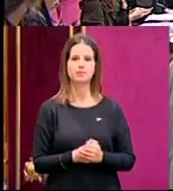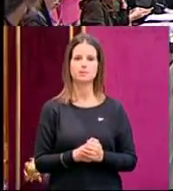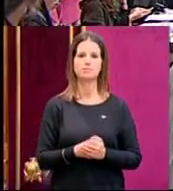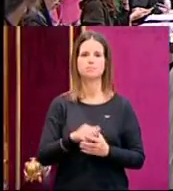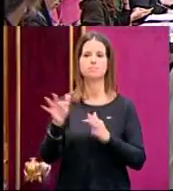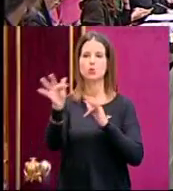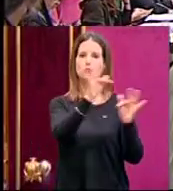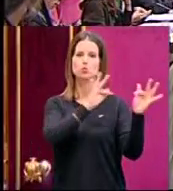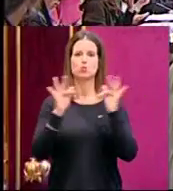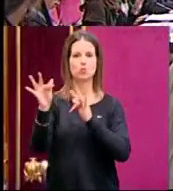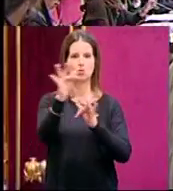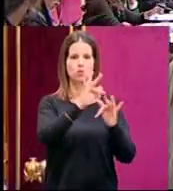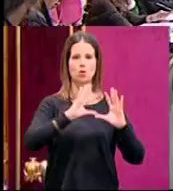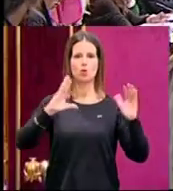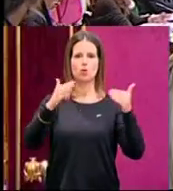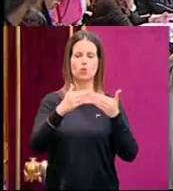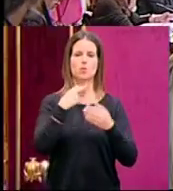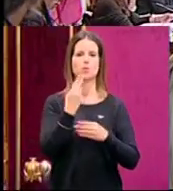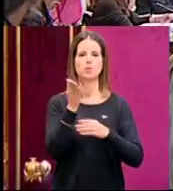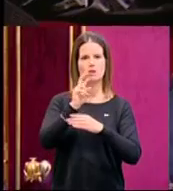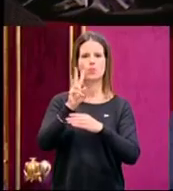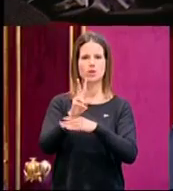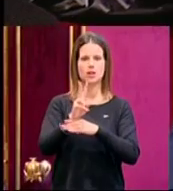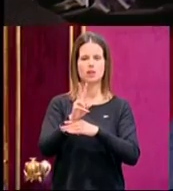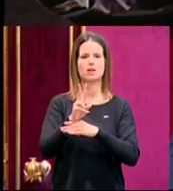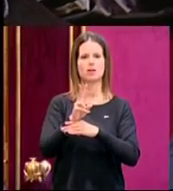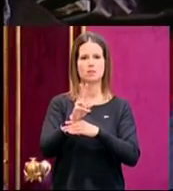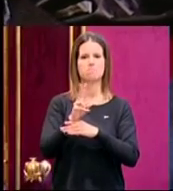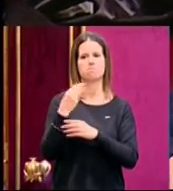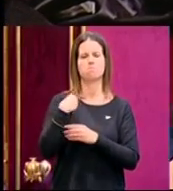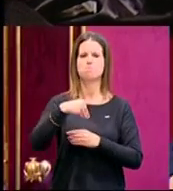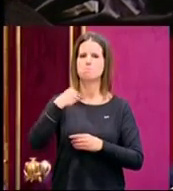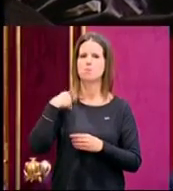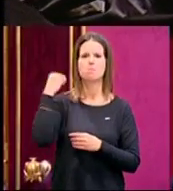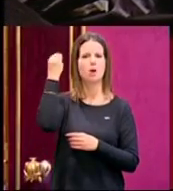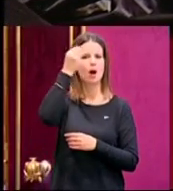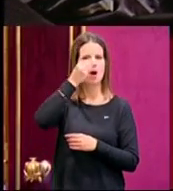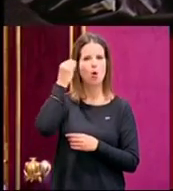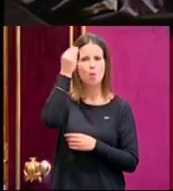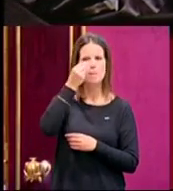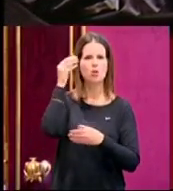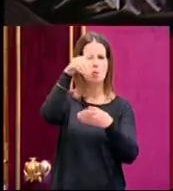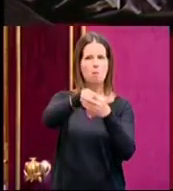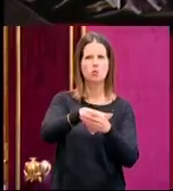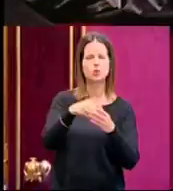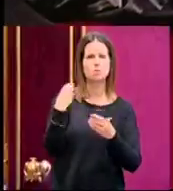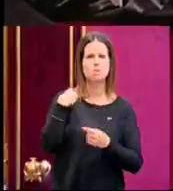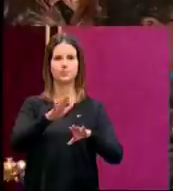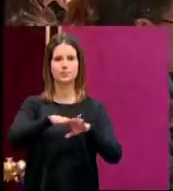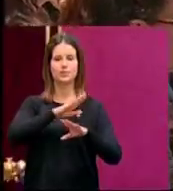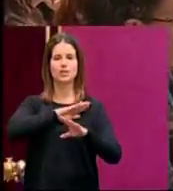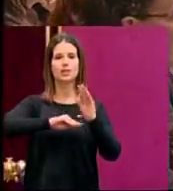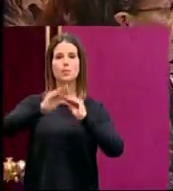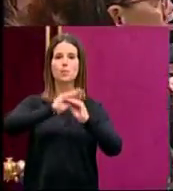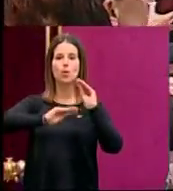creación de itinerarios personalizados para el acceso al mercado laboral de discapacitados Down, propuesta por el Partido Popular, ha sido respaldada de manera unánime por todos los